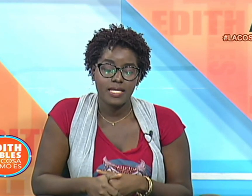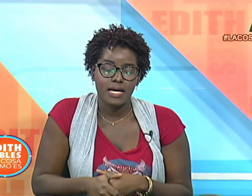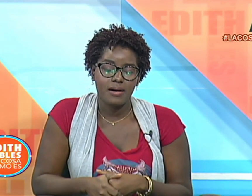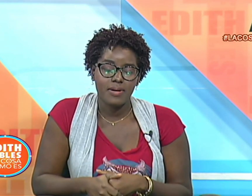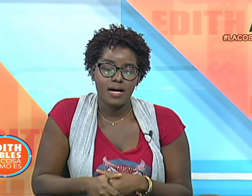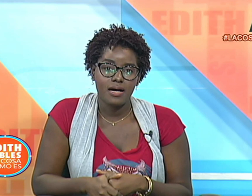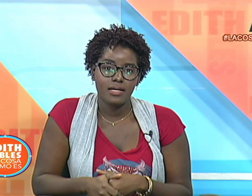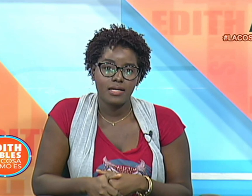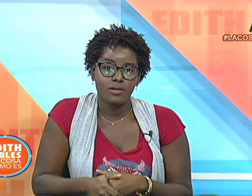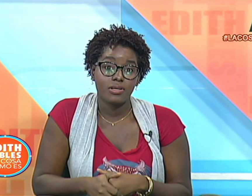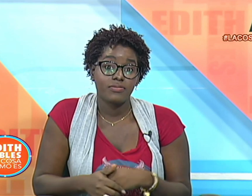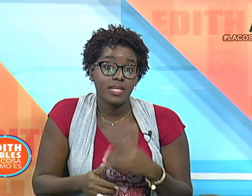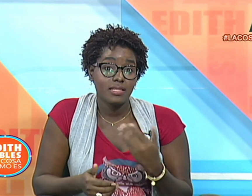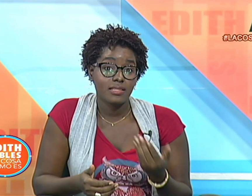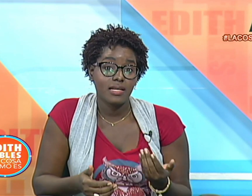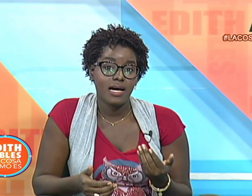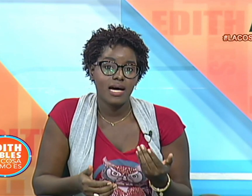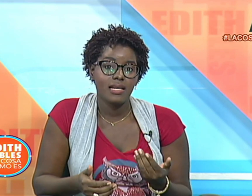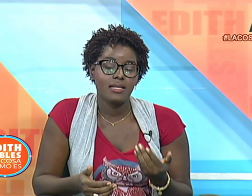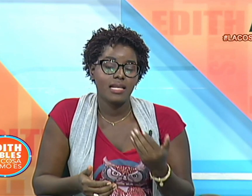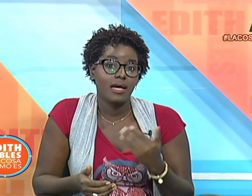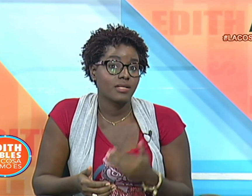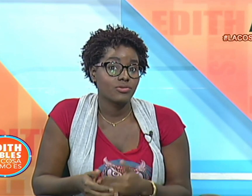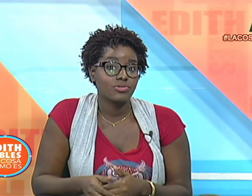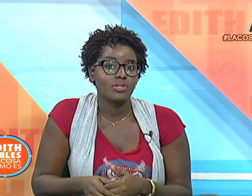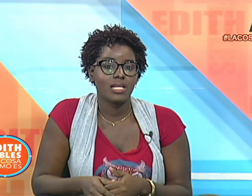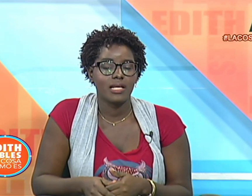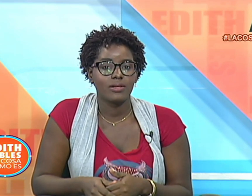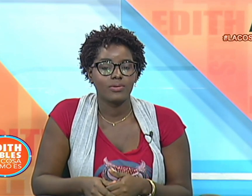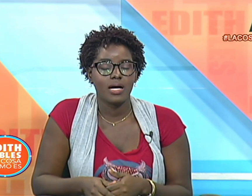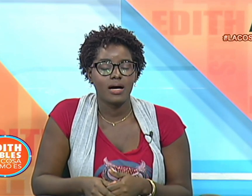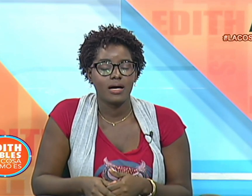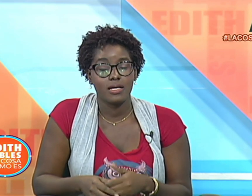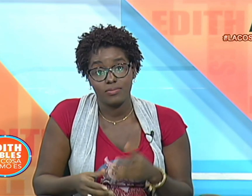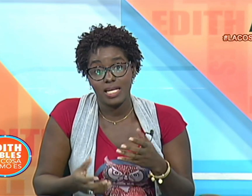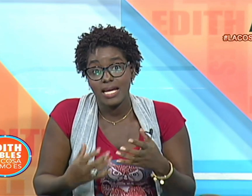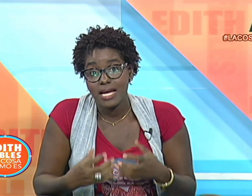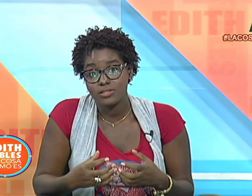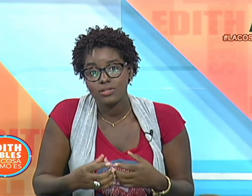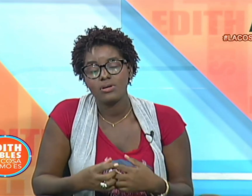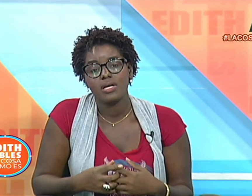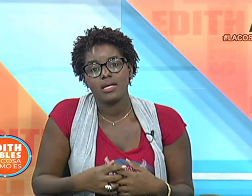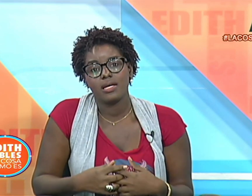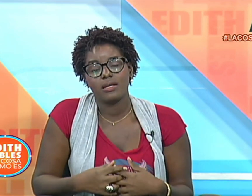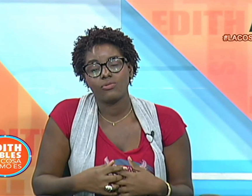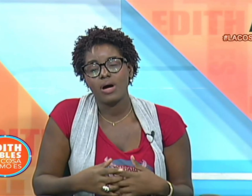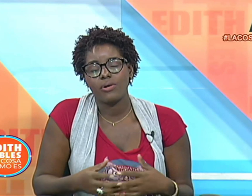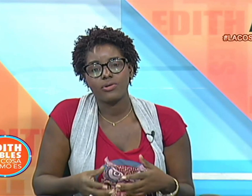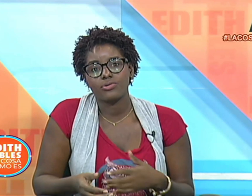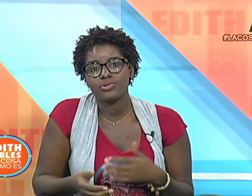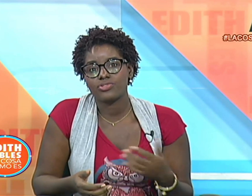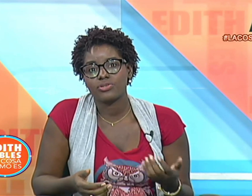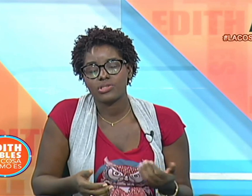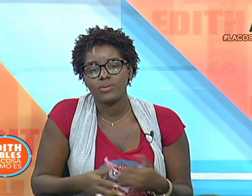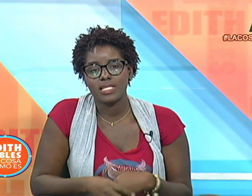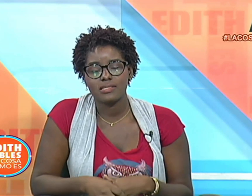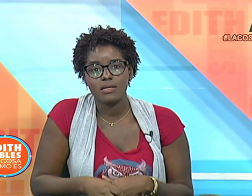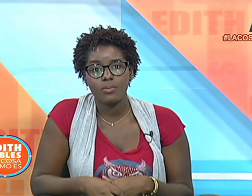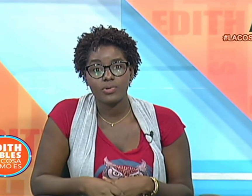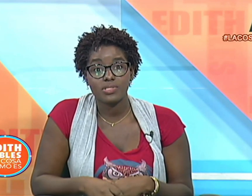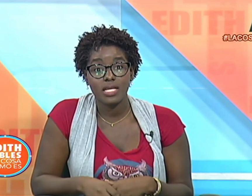explicaba lo referente a la reducción de la deuda del gasto un ahorro de un